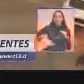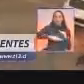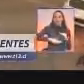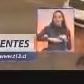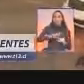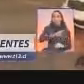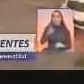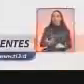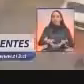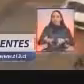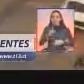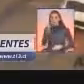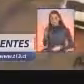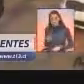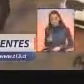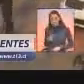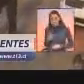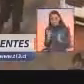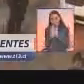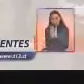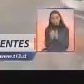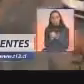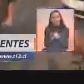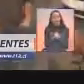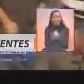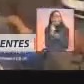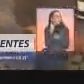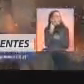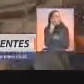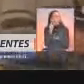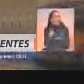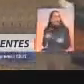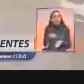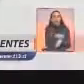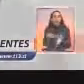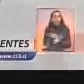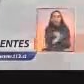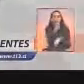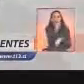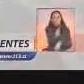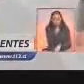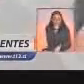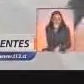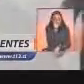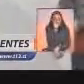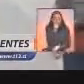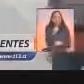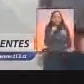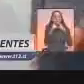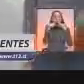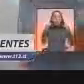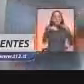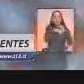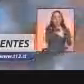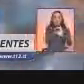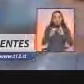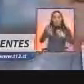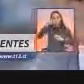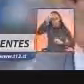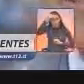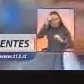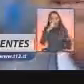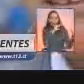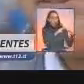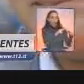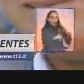Espinosa era aún universitario, hizo una audioguía para ayudar a personas con baja visión a desplazarse por las estaciones del metro. En una capacitación conoció